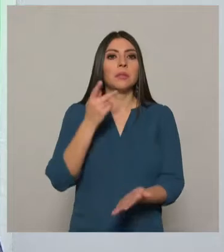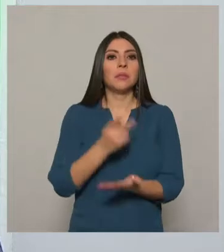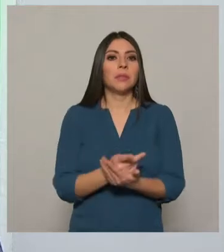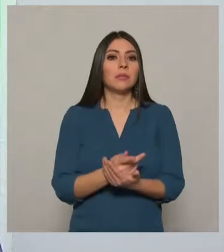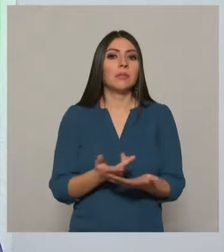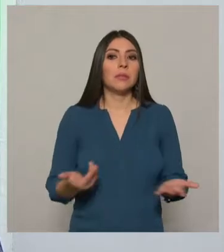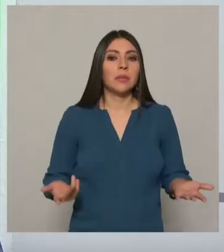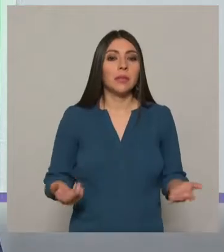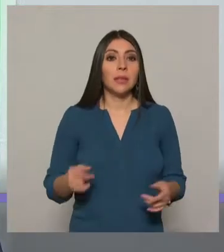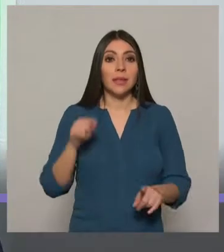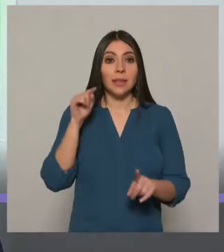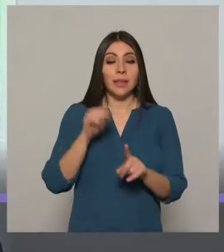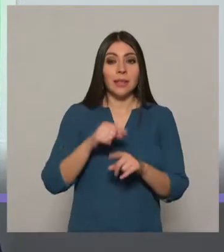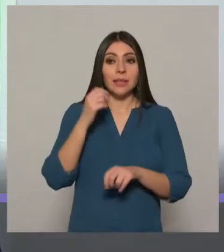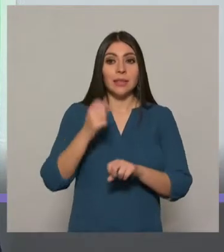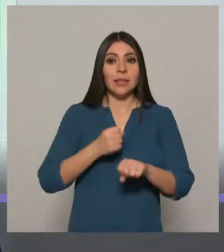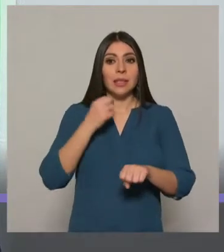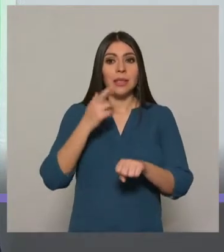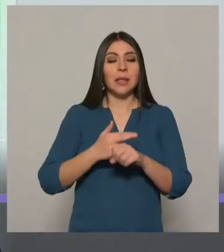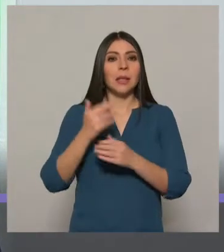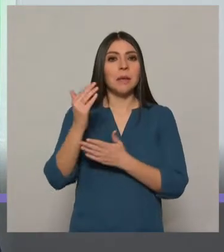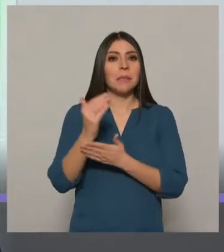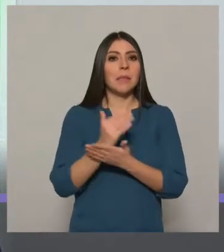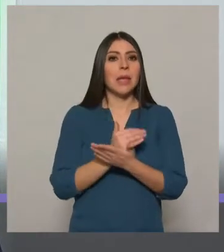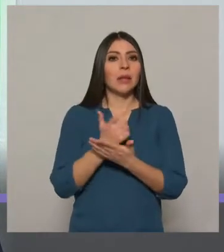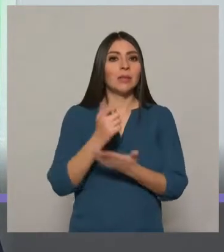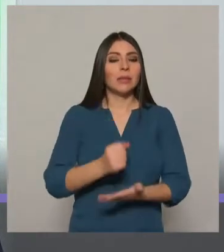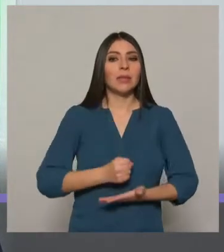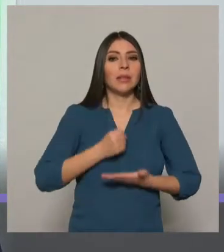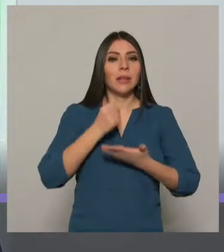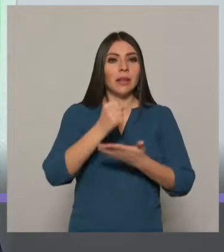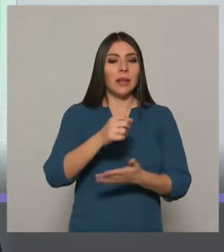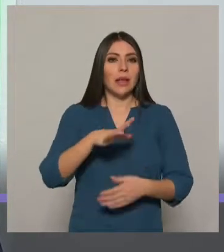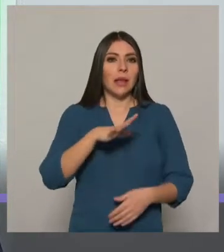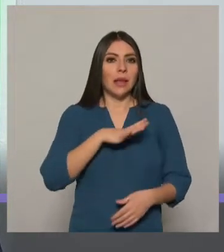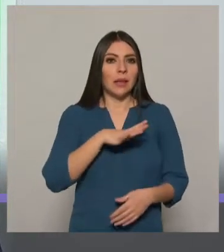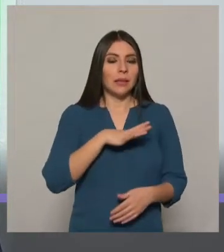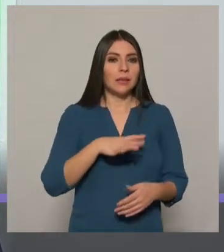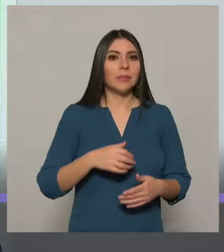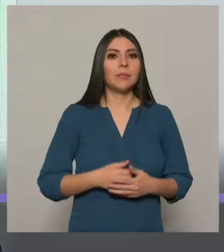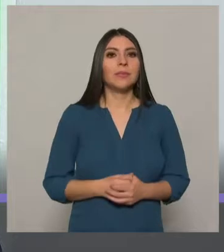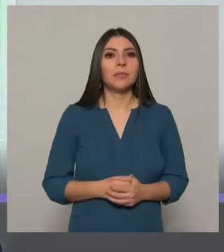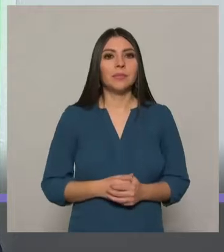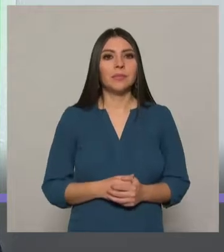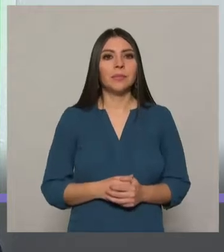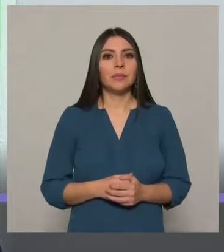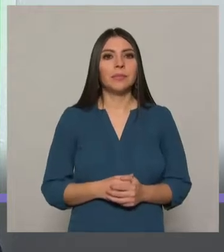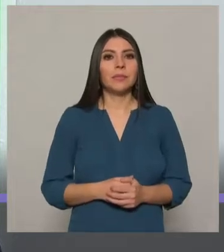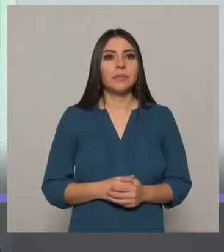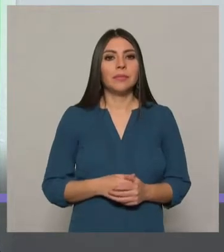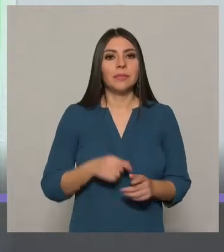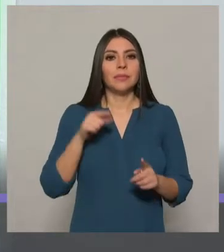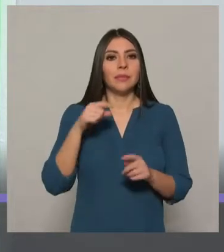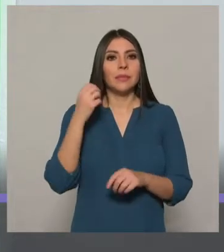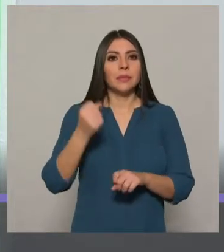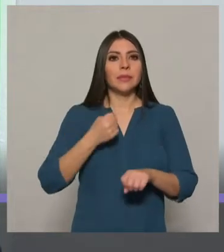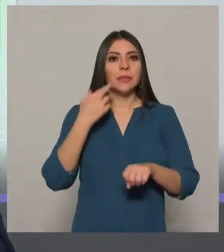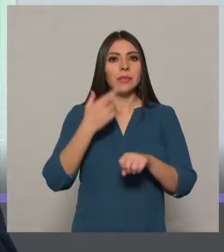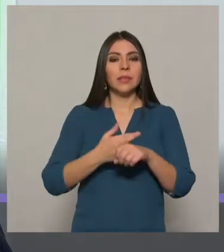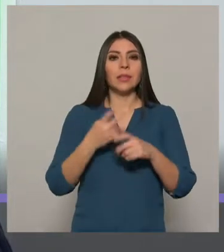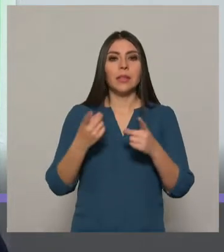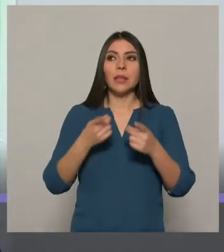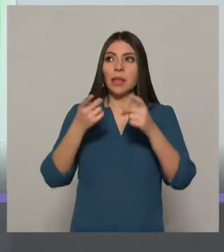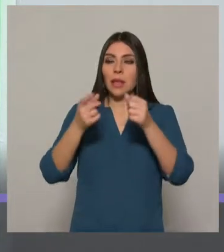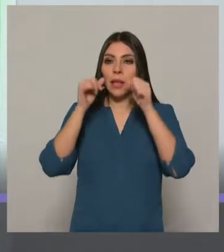sí es la Secretaría que menos presupuesto recibe. Es la Secretaría que está atendiendo las